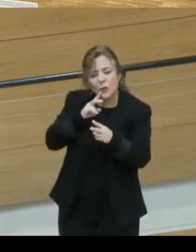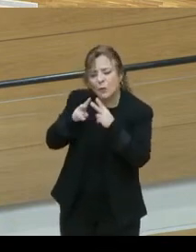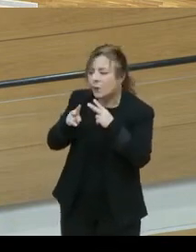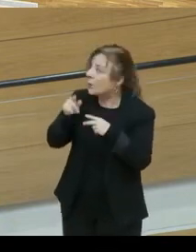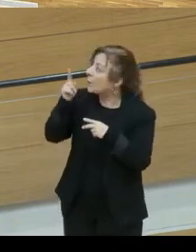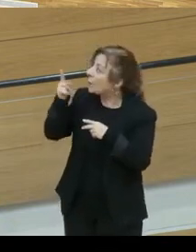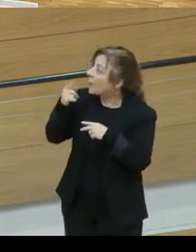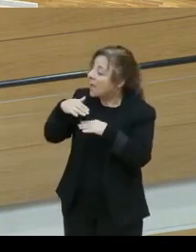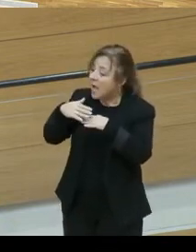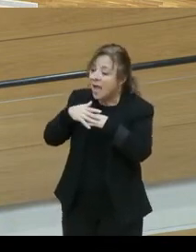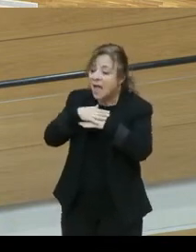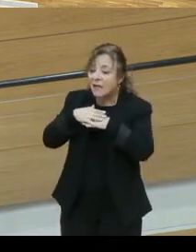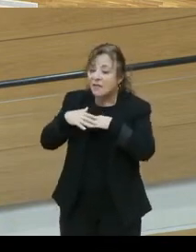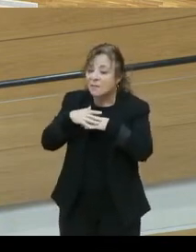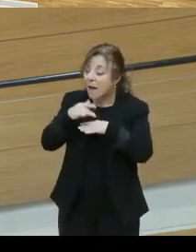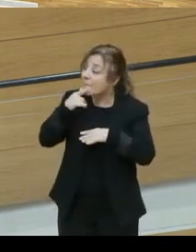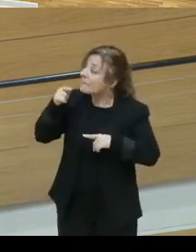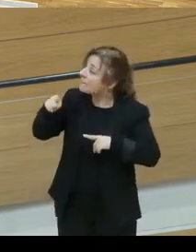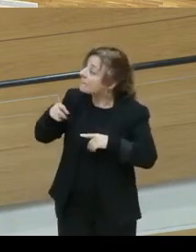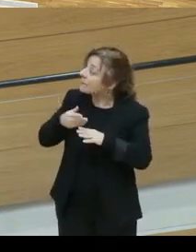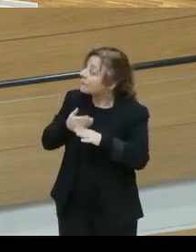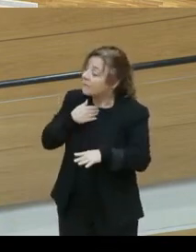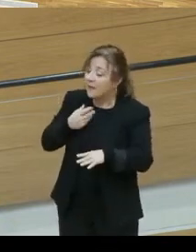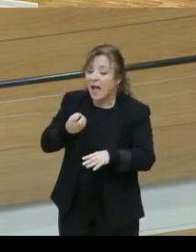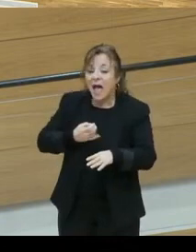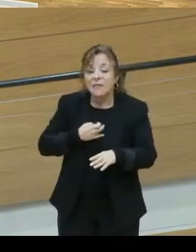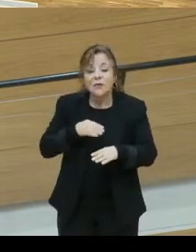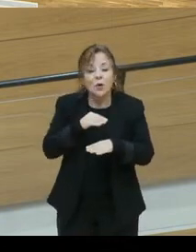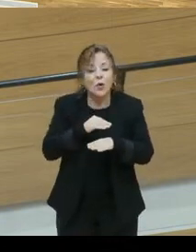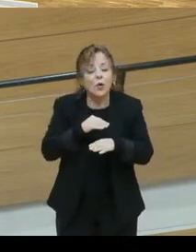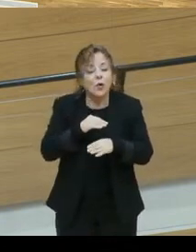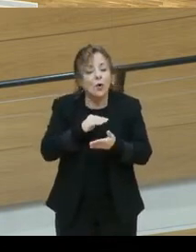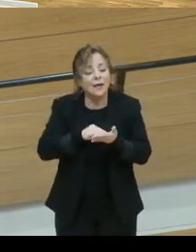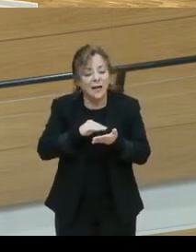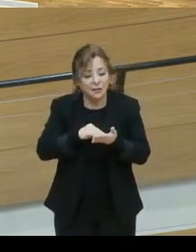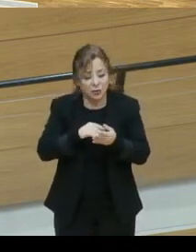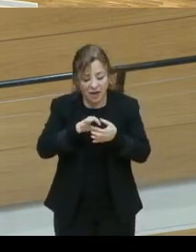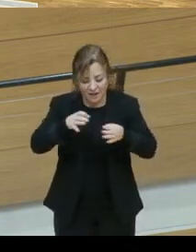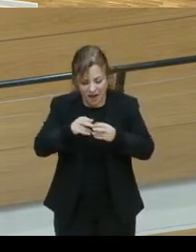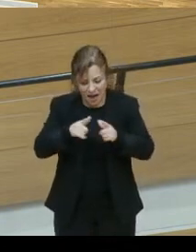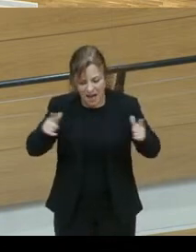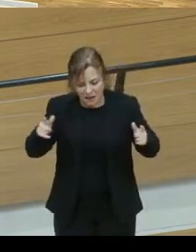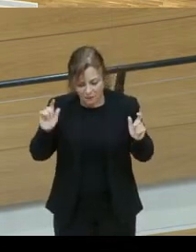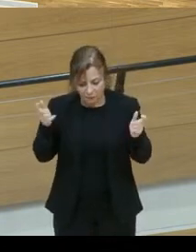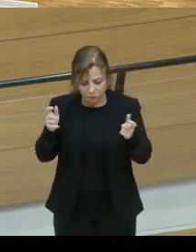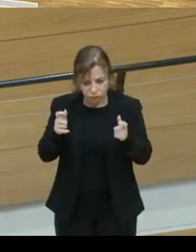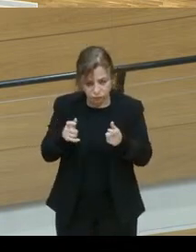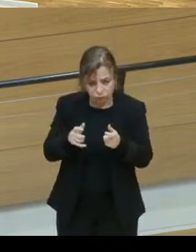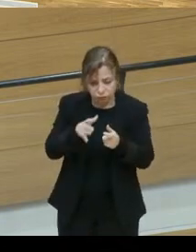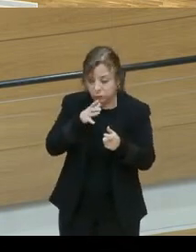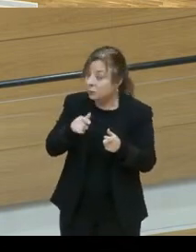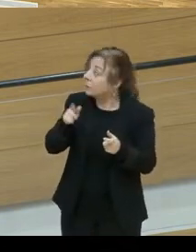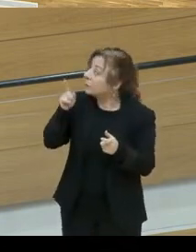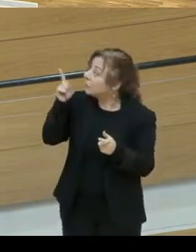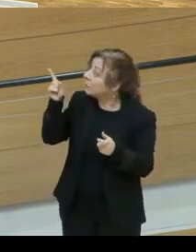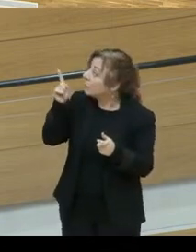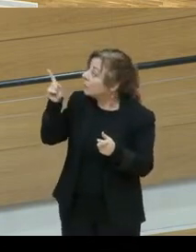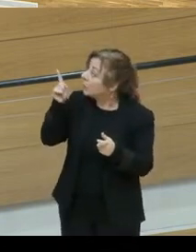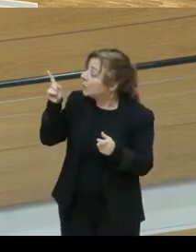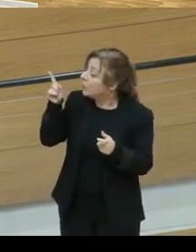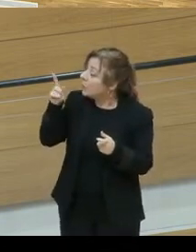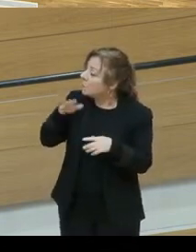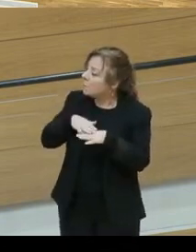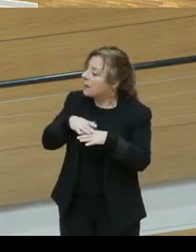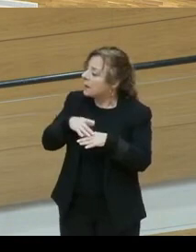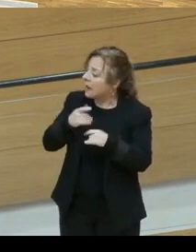enzimáticas en las que se parte de ácidos grasos de cadena muy larga, que son reducidos por parte de estos genes, las reductasas de ácidos grasos,